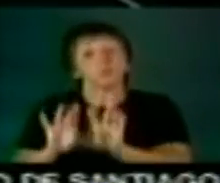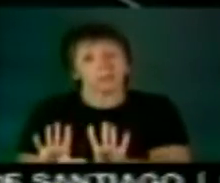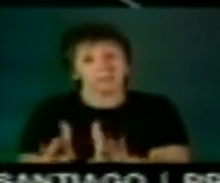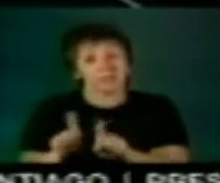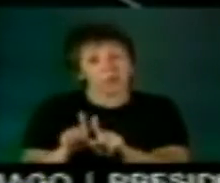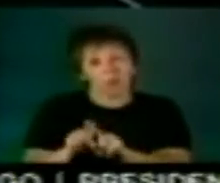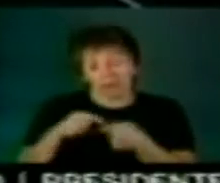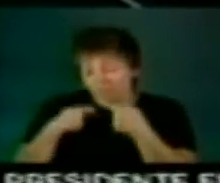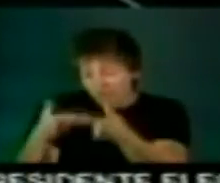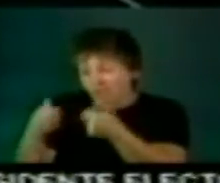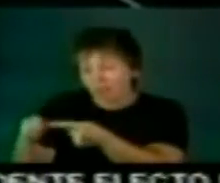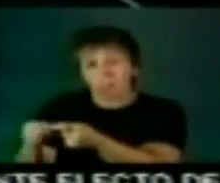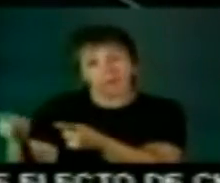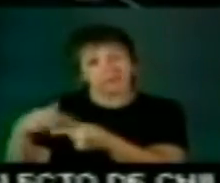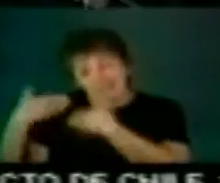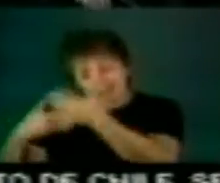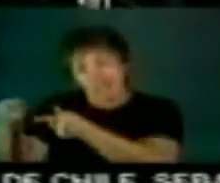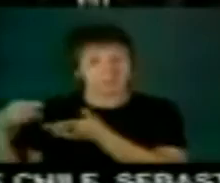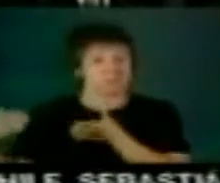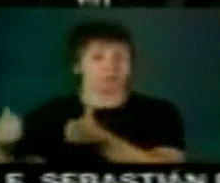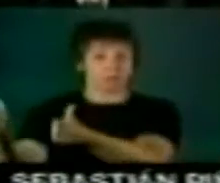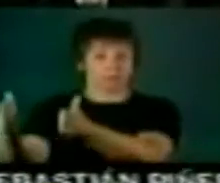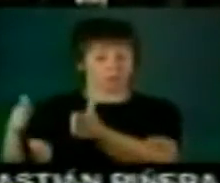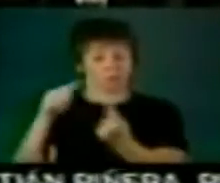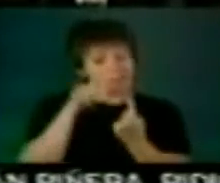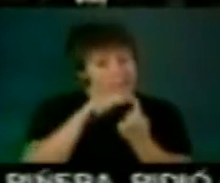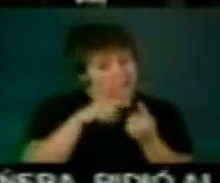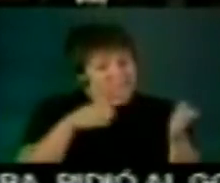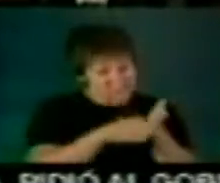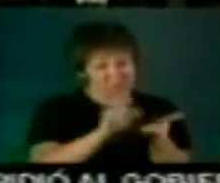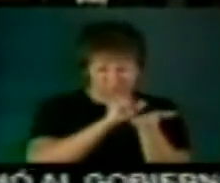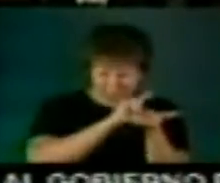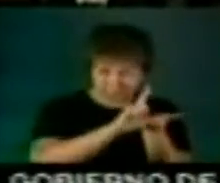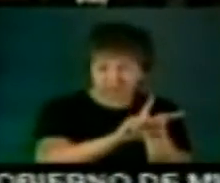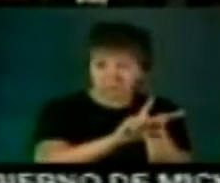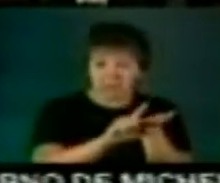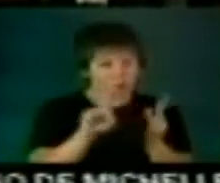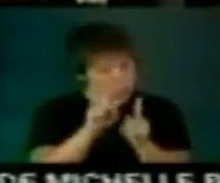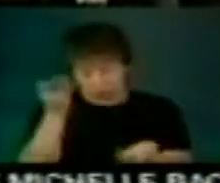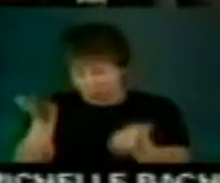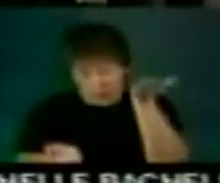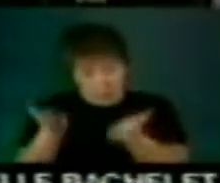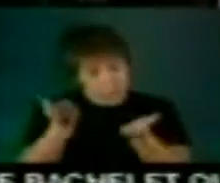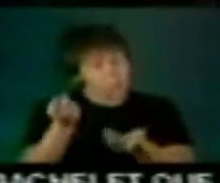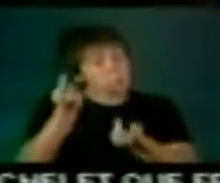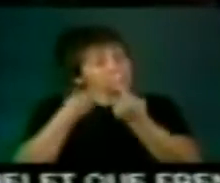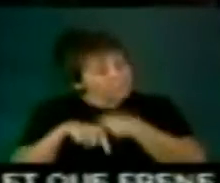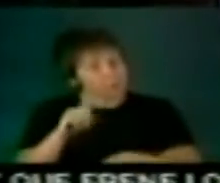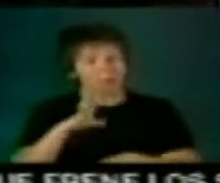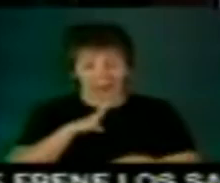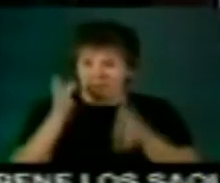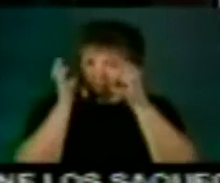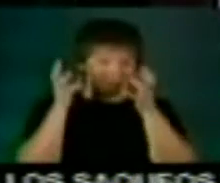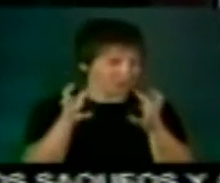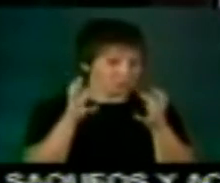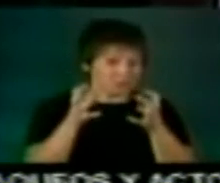contemplan. No es justo, pero además es peligroso, porque no queremos un